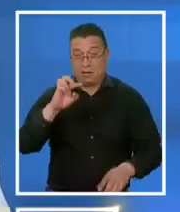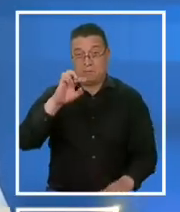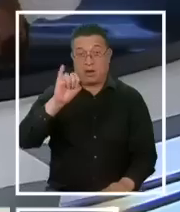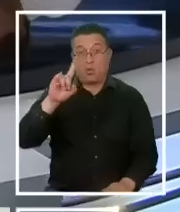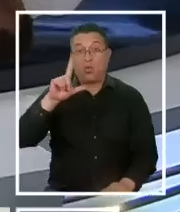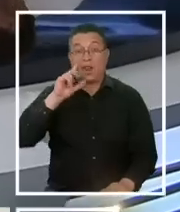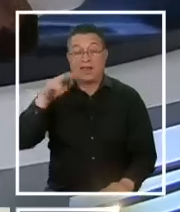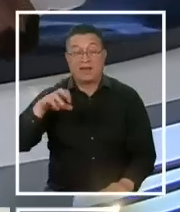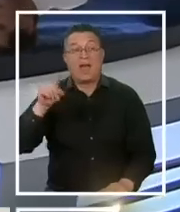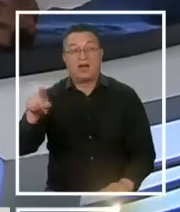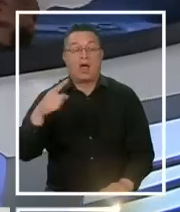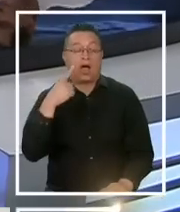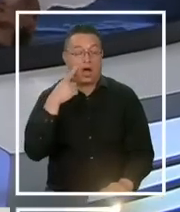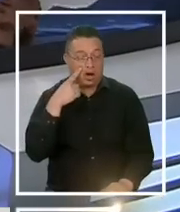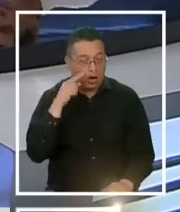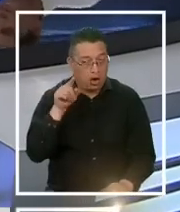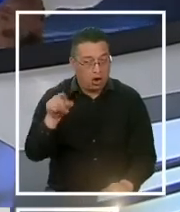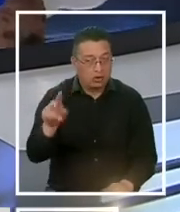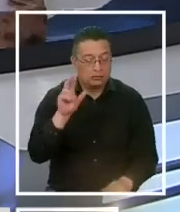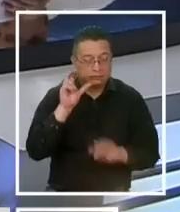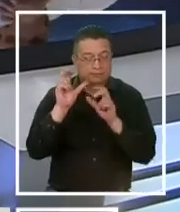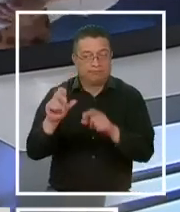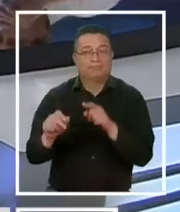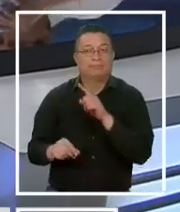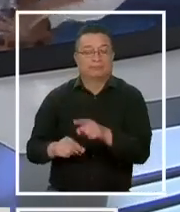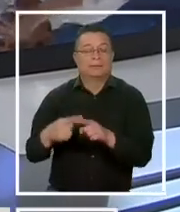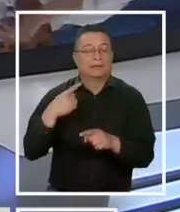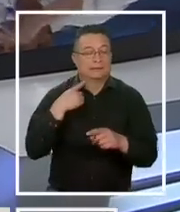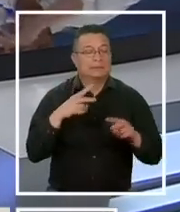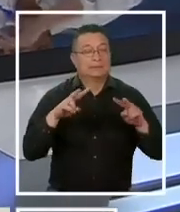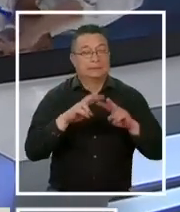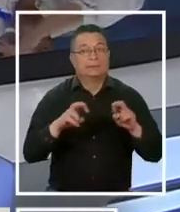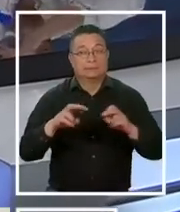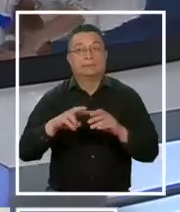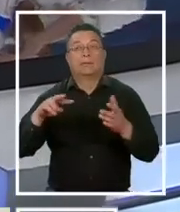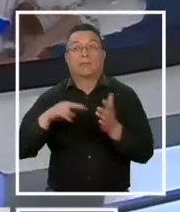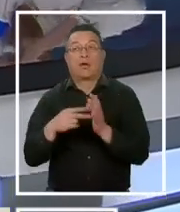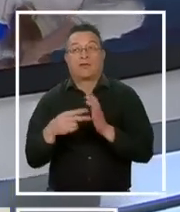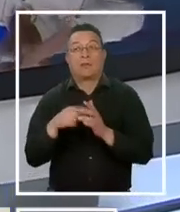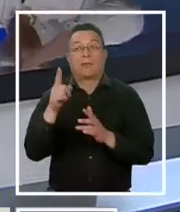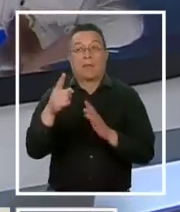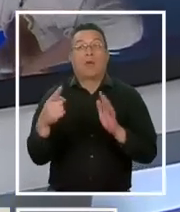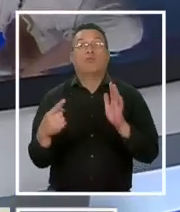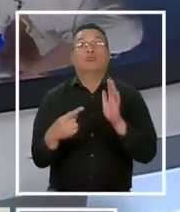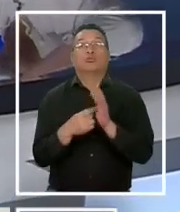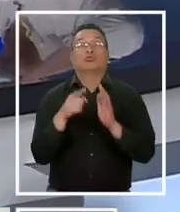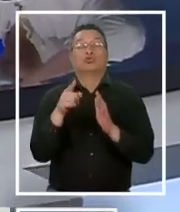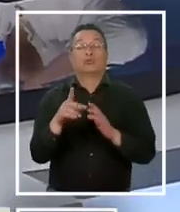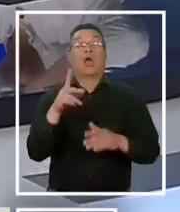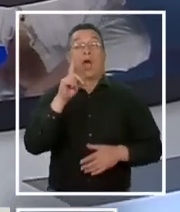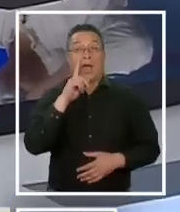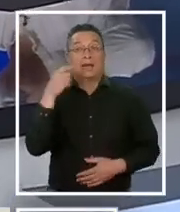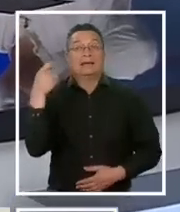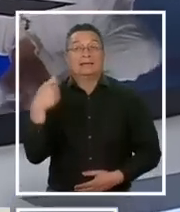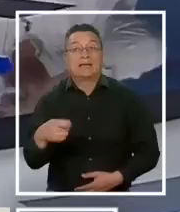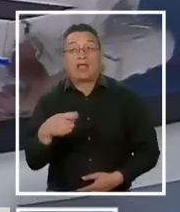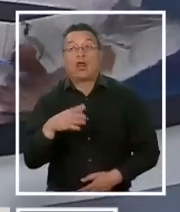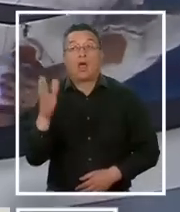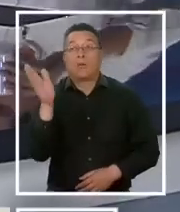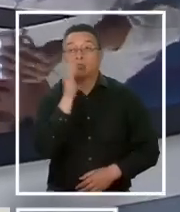de uno de los partidos que está en el ojo del de la del análisis de la polémica sobre este punto en particular porque tiene senadores que